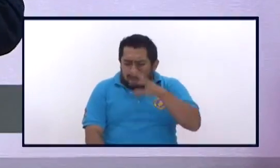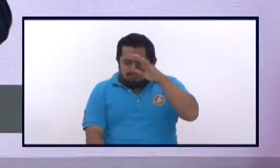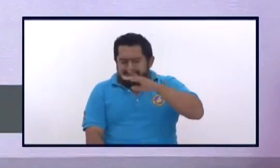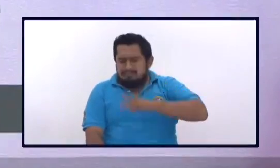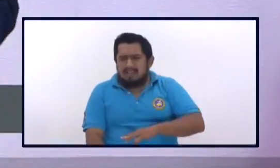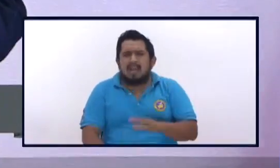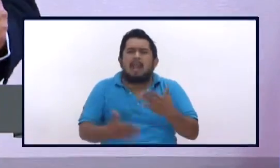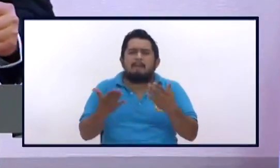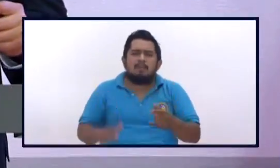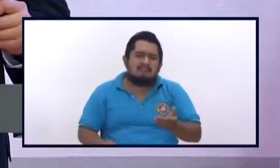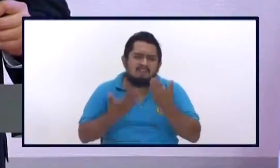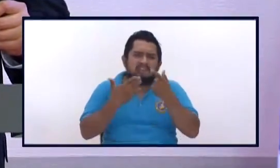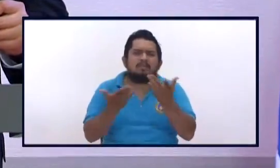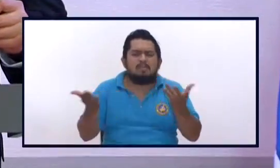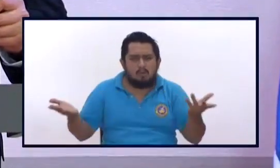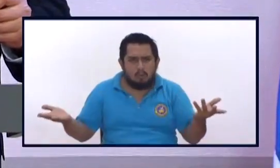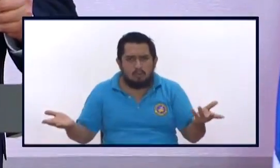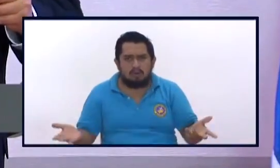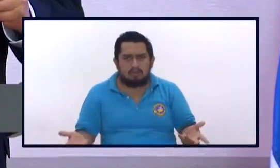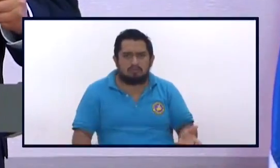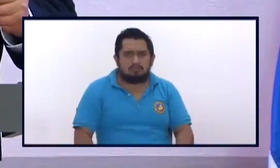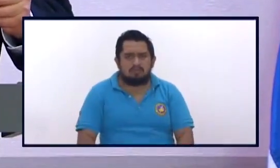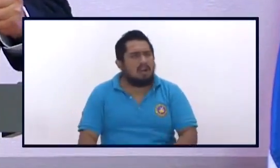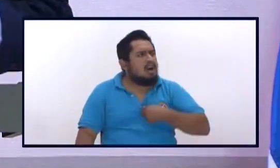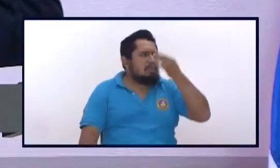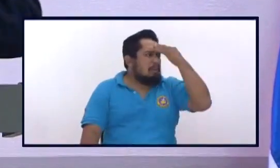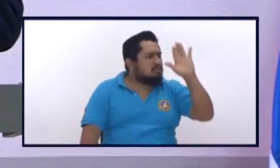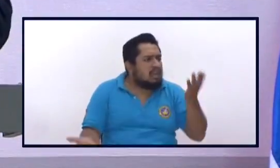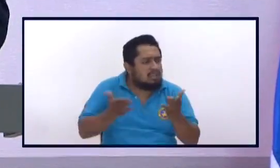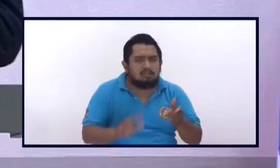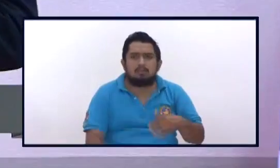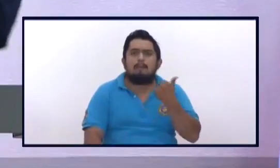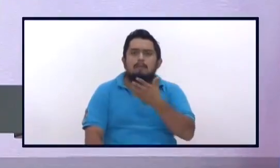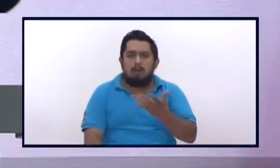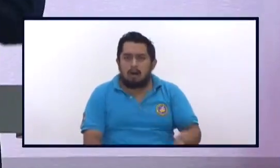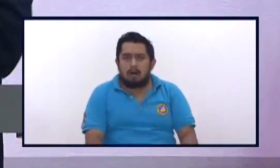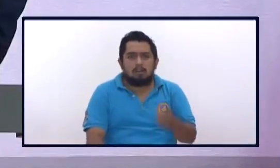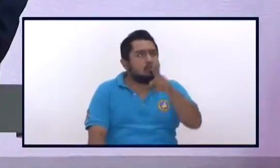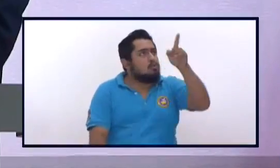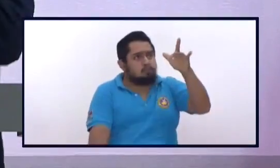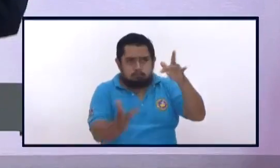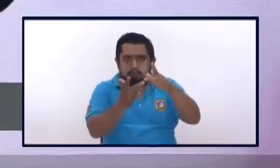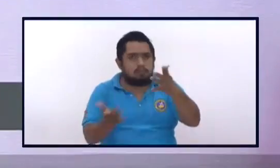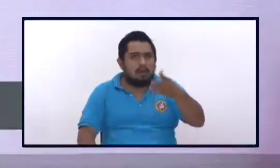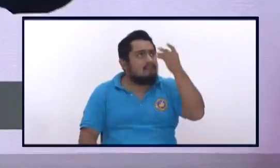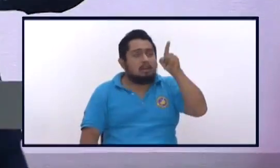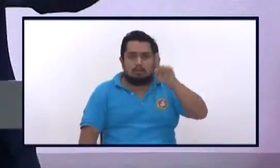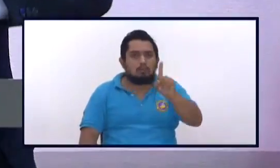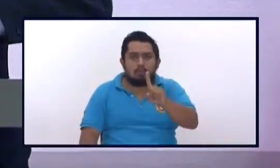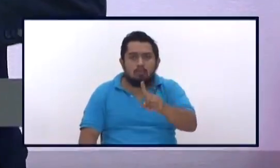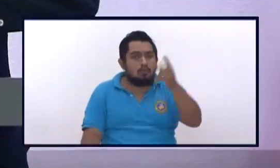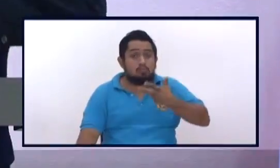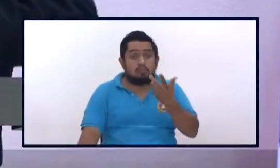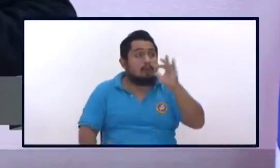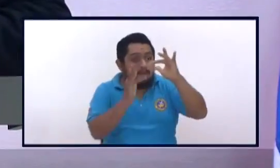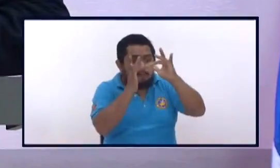y cómo va a estar alegro yo no sé qué va a pasar y qué crees que va a pasar mujer que dios se le escapan las cosas pero está fuera de la